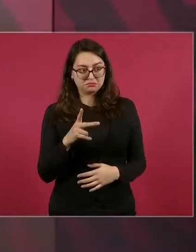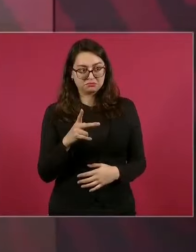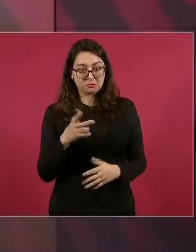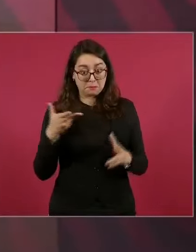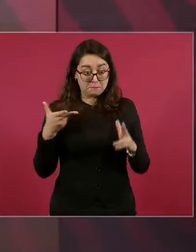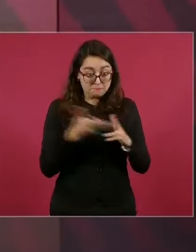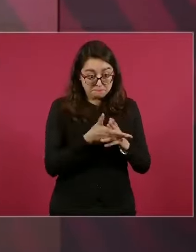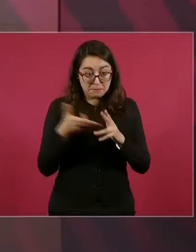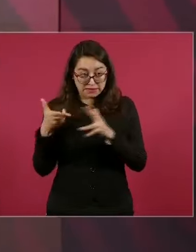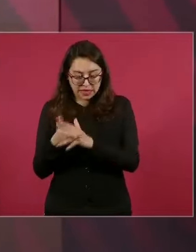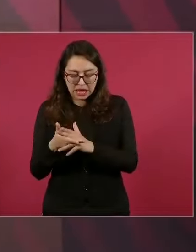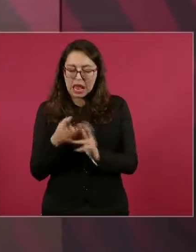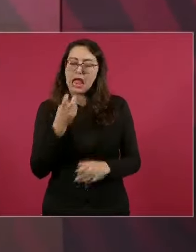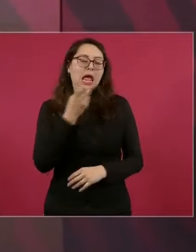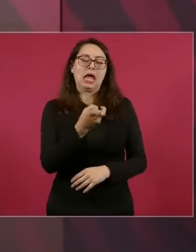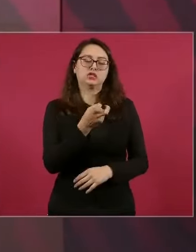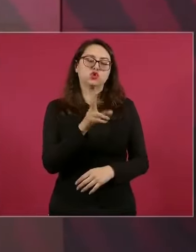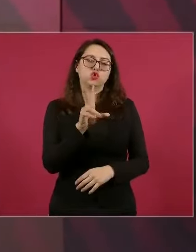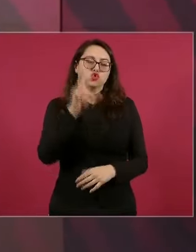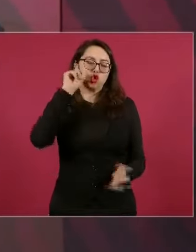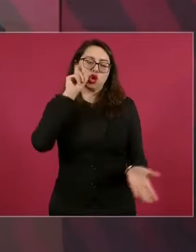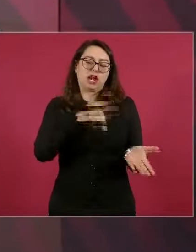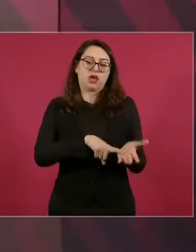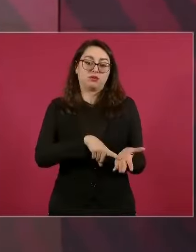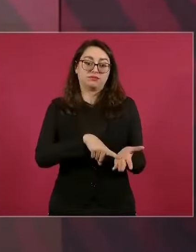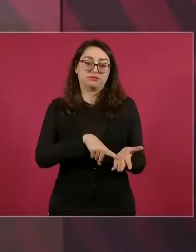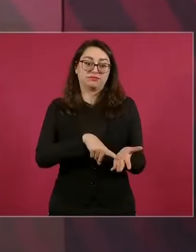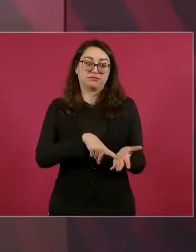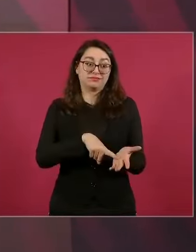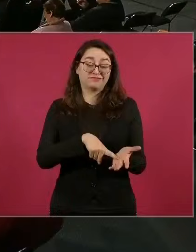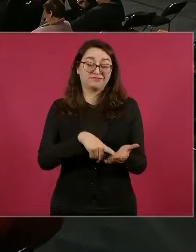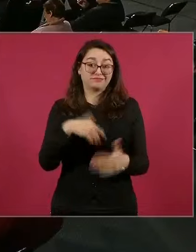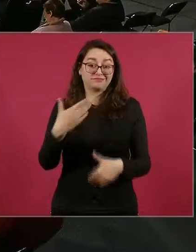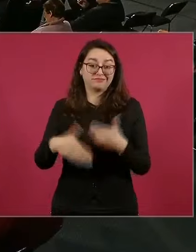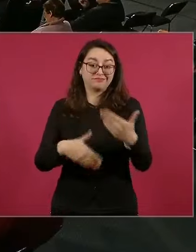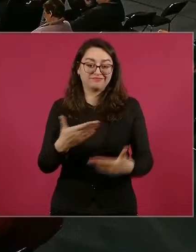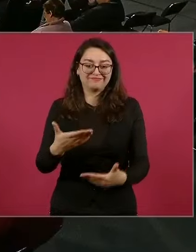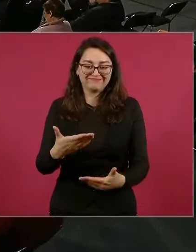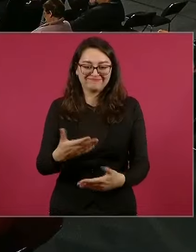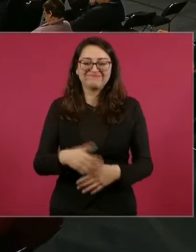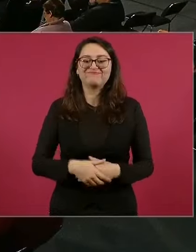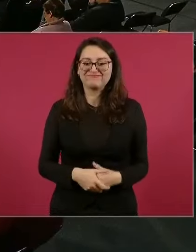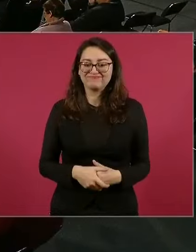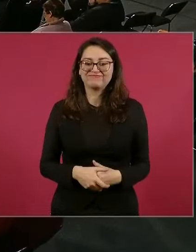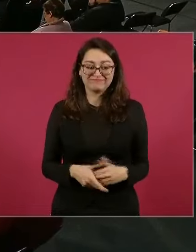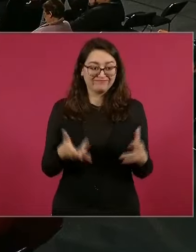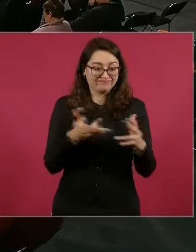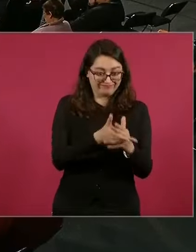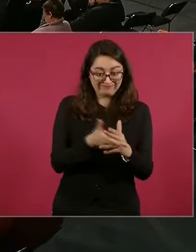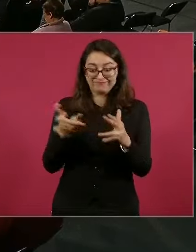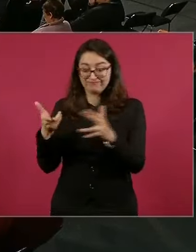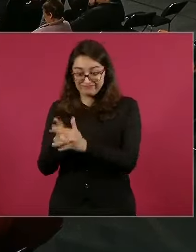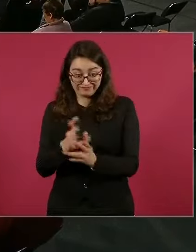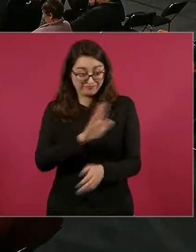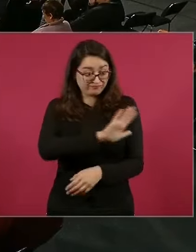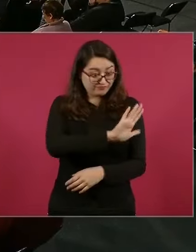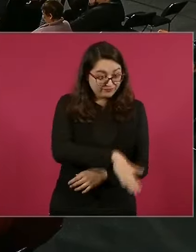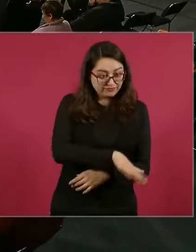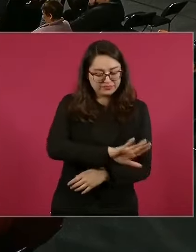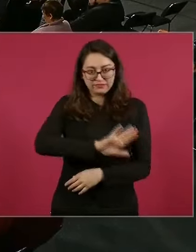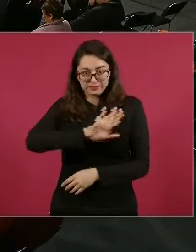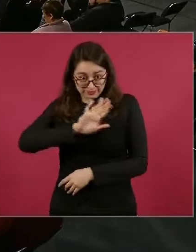tachar el teléfono de ella, no publicarlo y centrarse en los argumentos, pero el presidente, creo, se equivoca al ir en contra